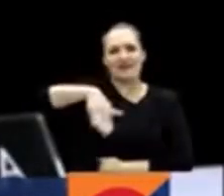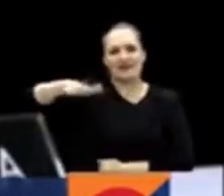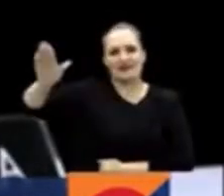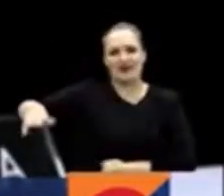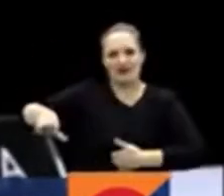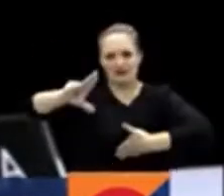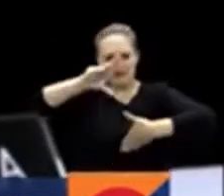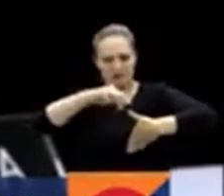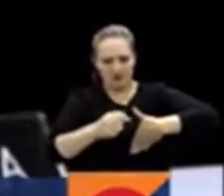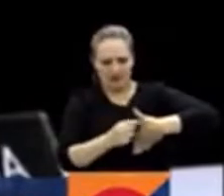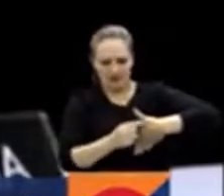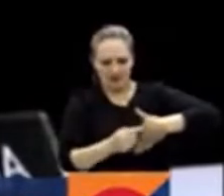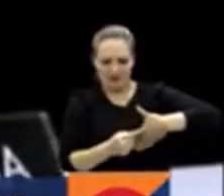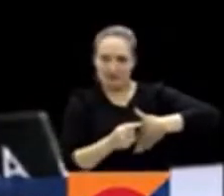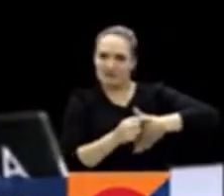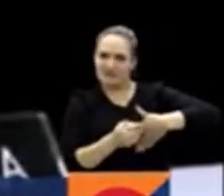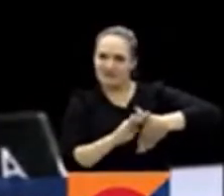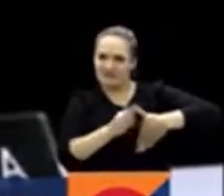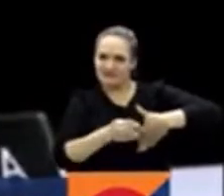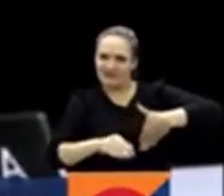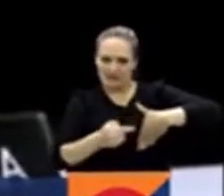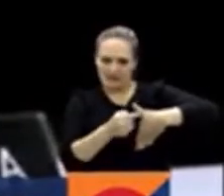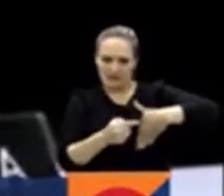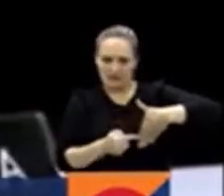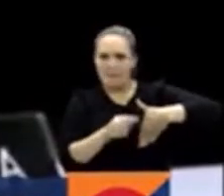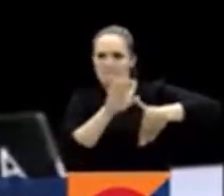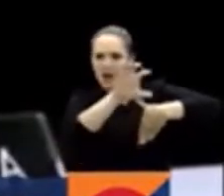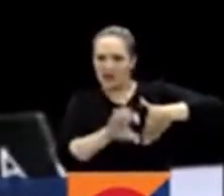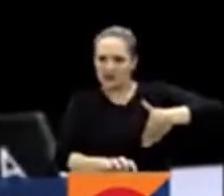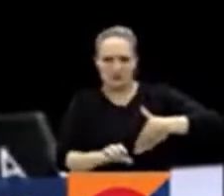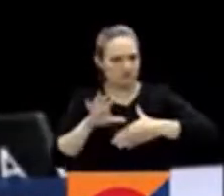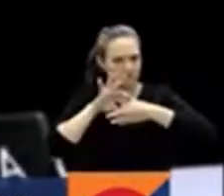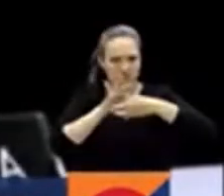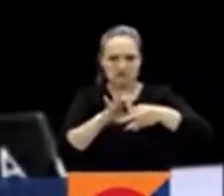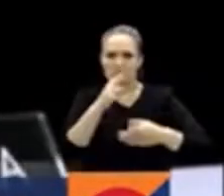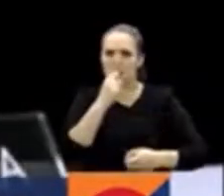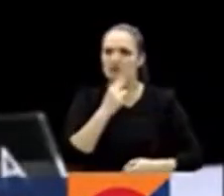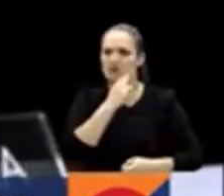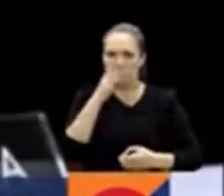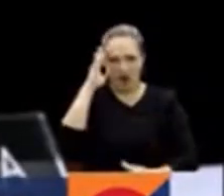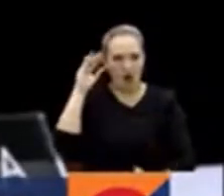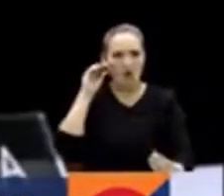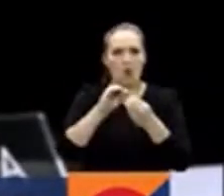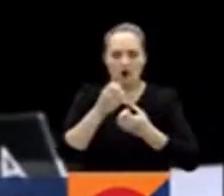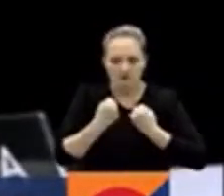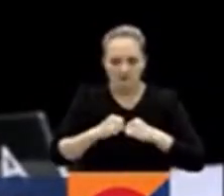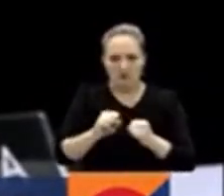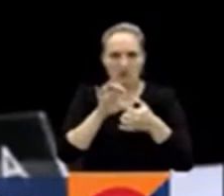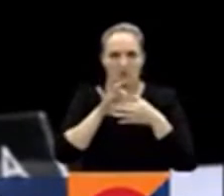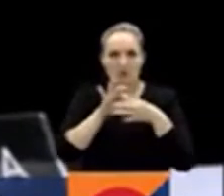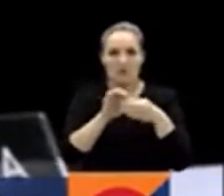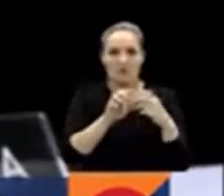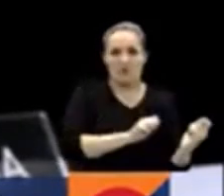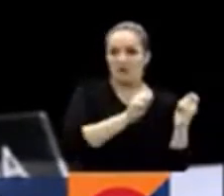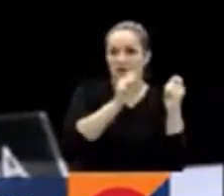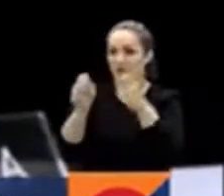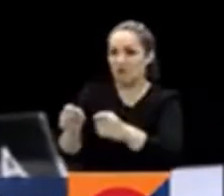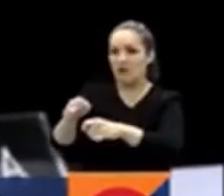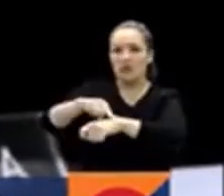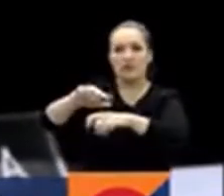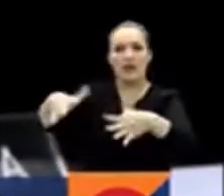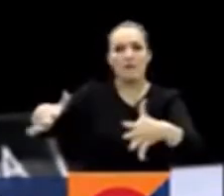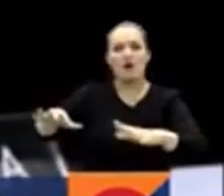para apoyar los esfuerzos que tracen a partir de hoy por parte de la presidencia pro